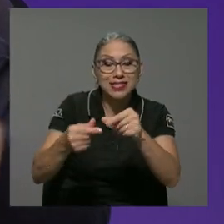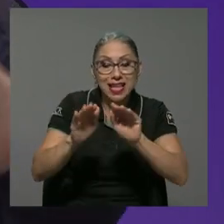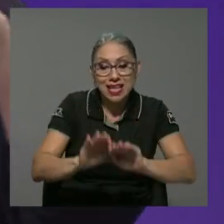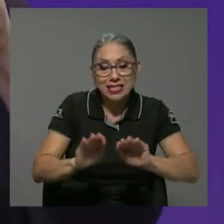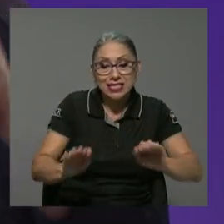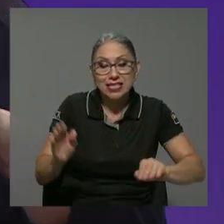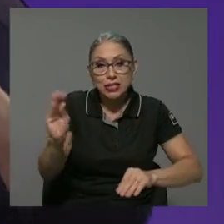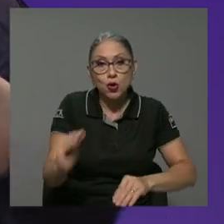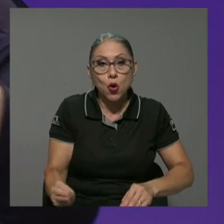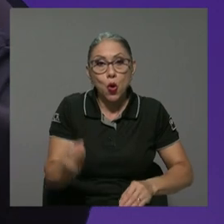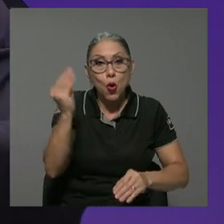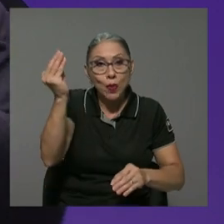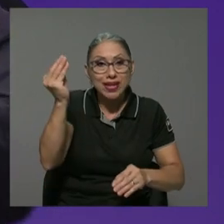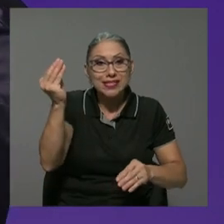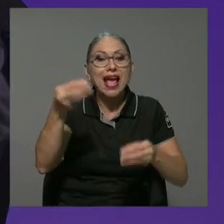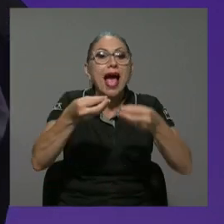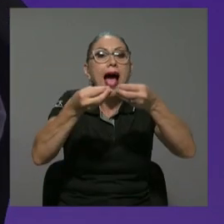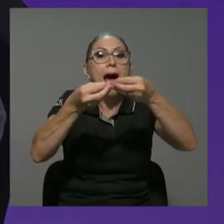han perdido